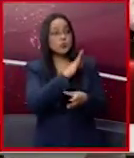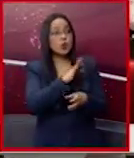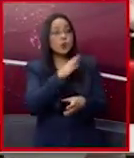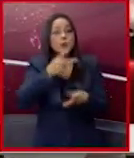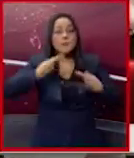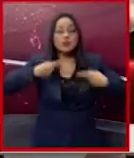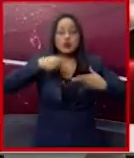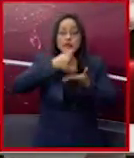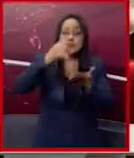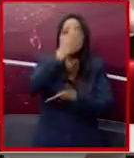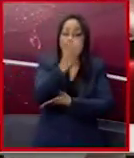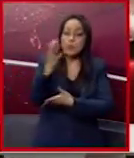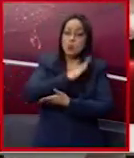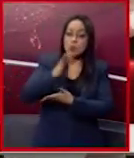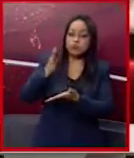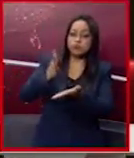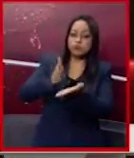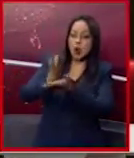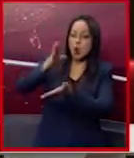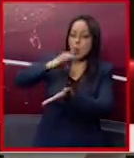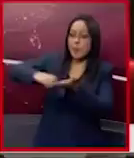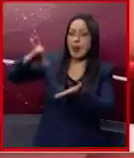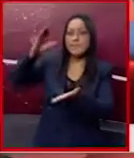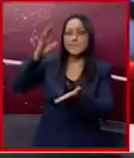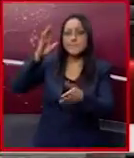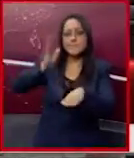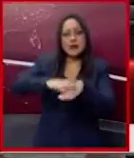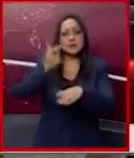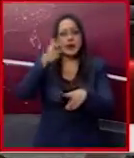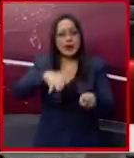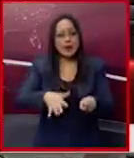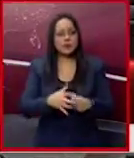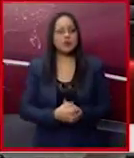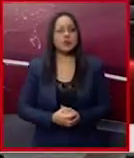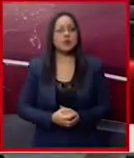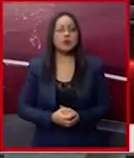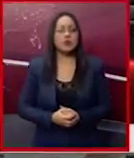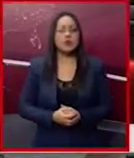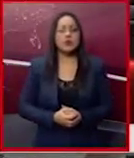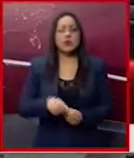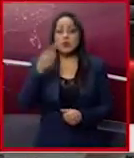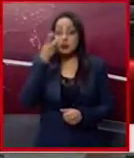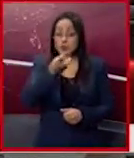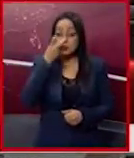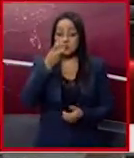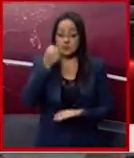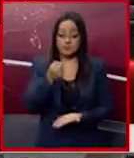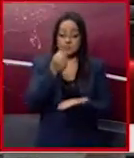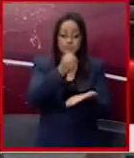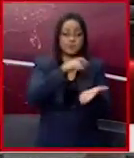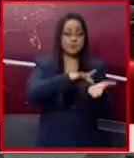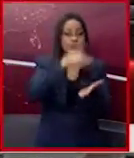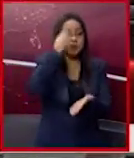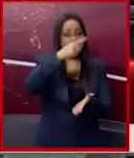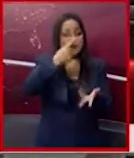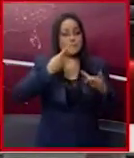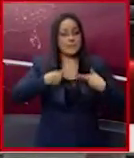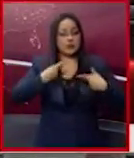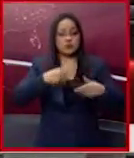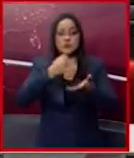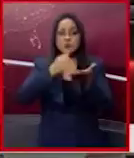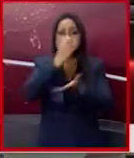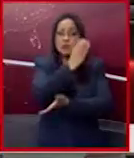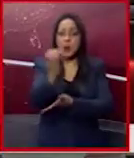a ellas, pues, con precios menores. Ese apoyo a los pequeños